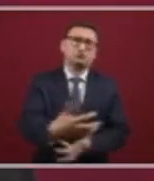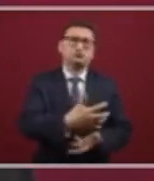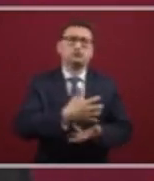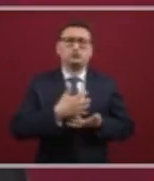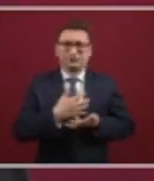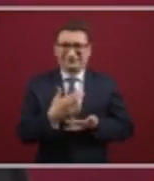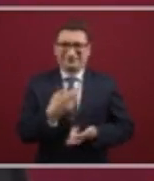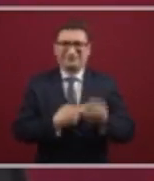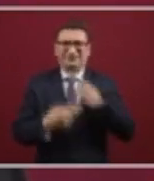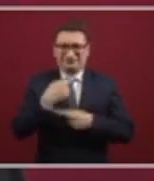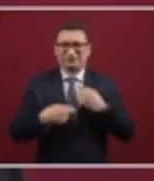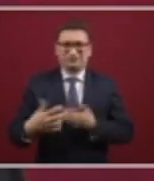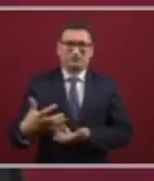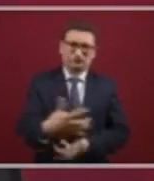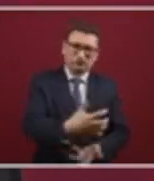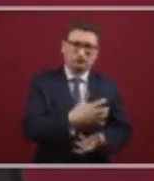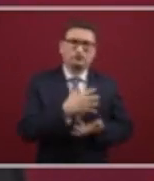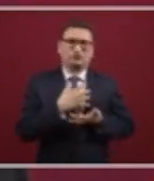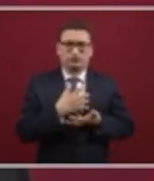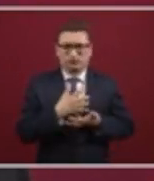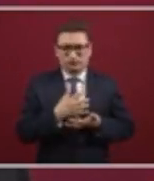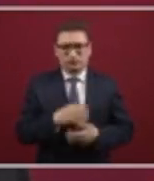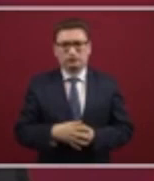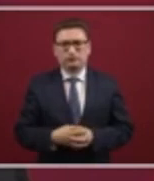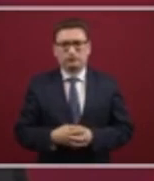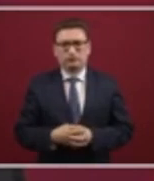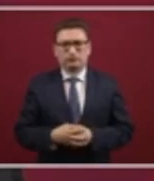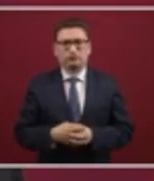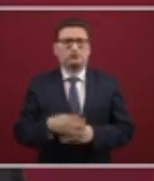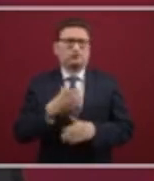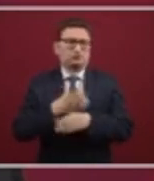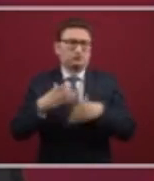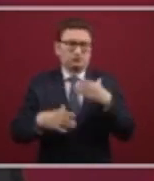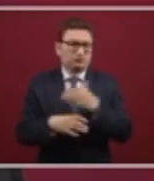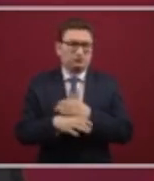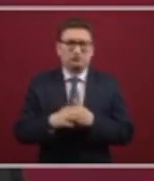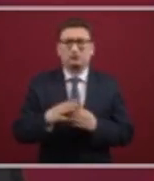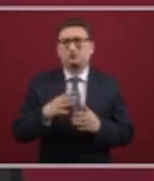bienes obtenidos, alhajas, armas,